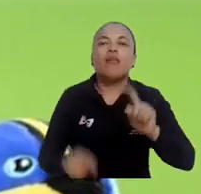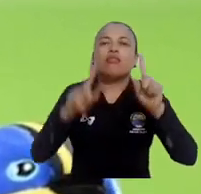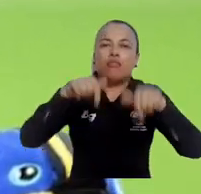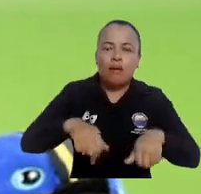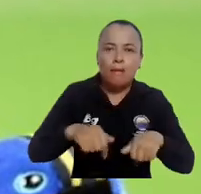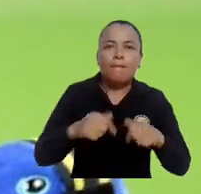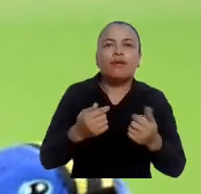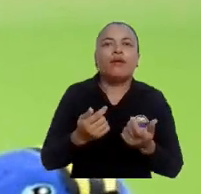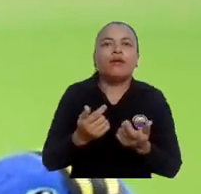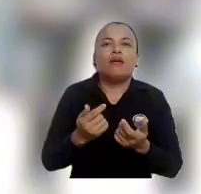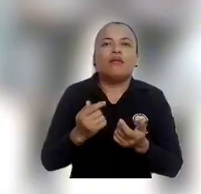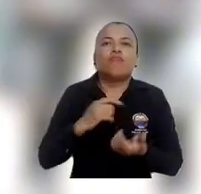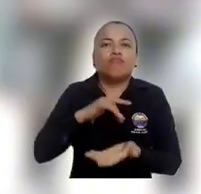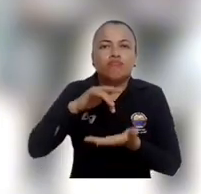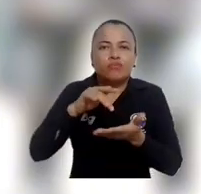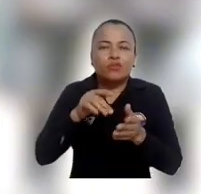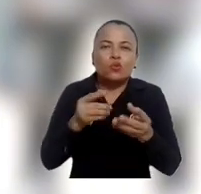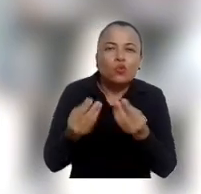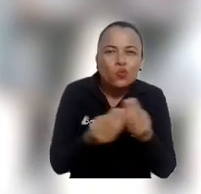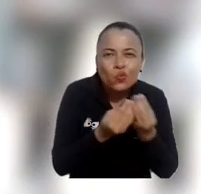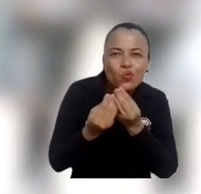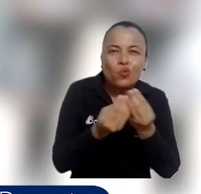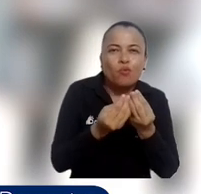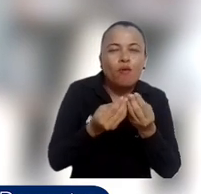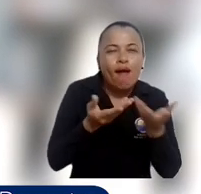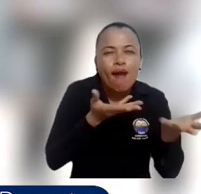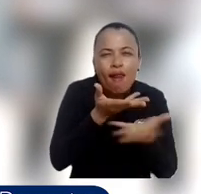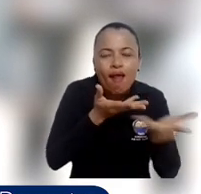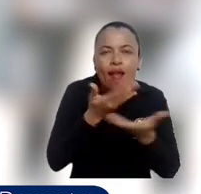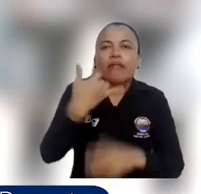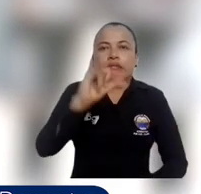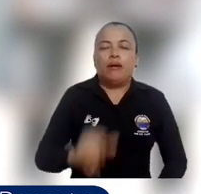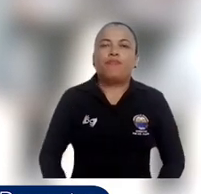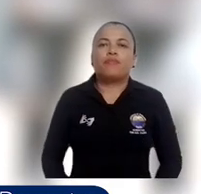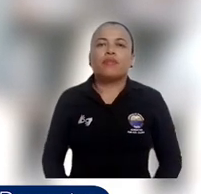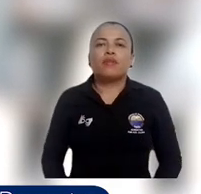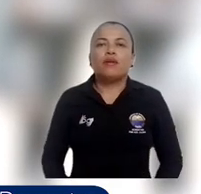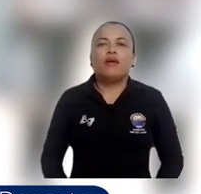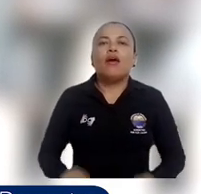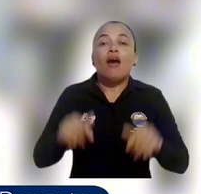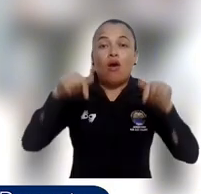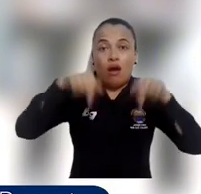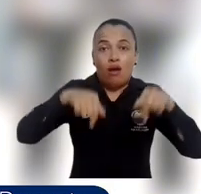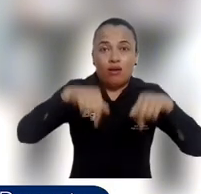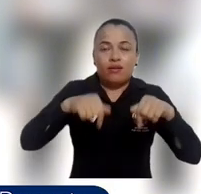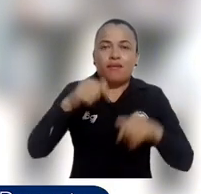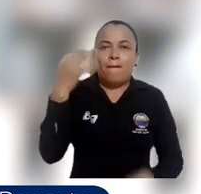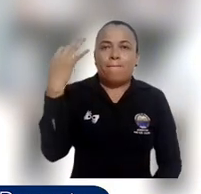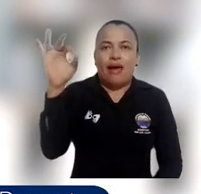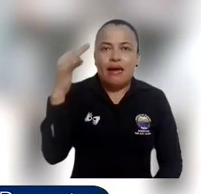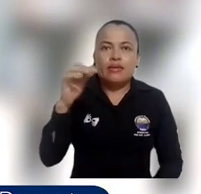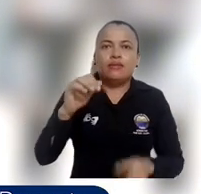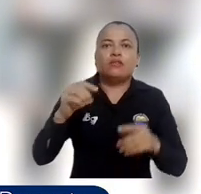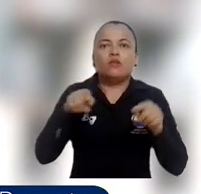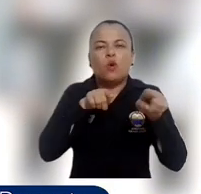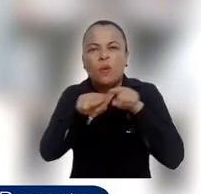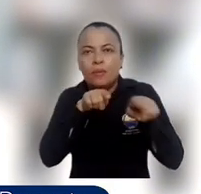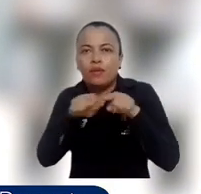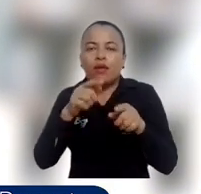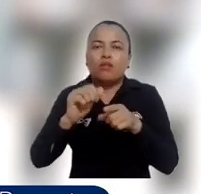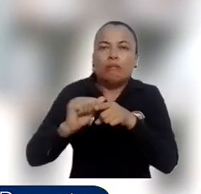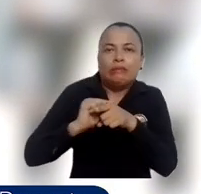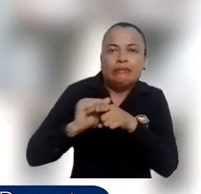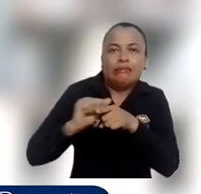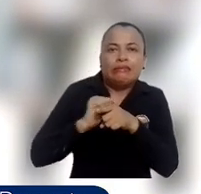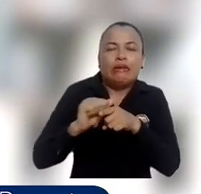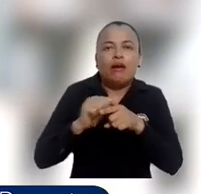en un meeting con la Liga de Diamante. Ahora mismo estamos aquí en París, compitiendo, estamos entrenando, estamos adaptándonos